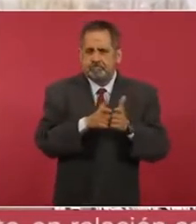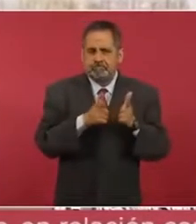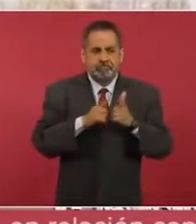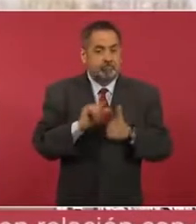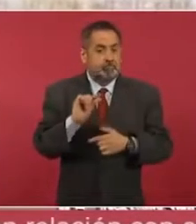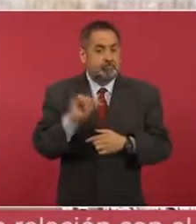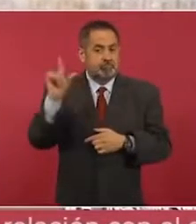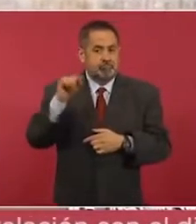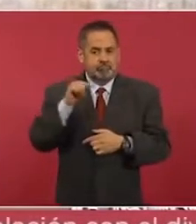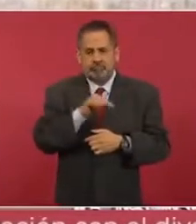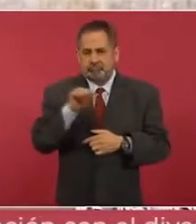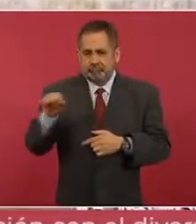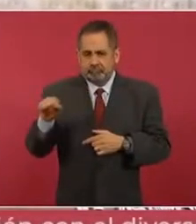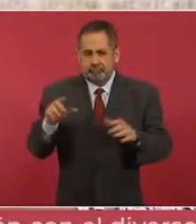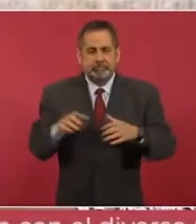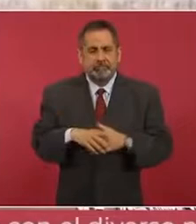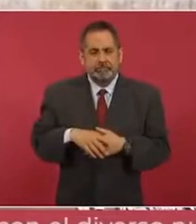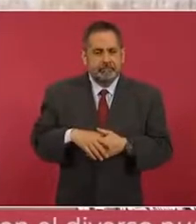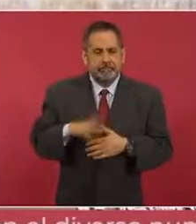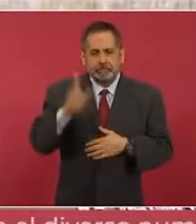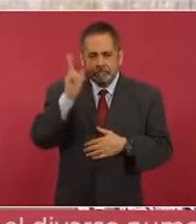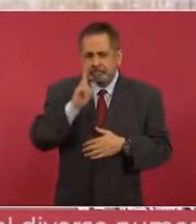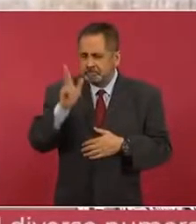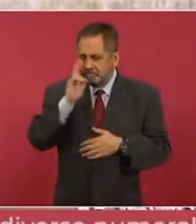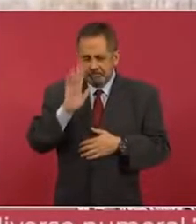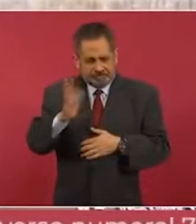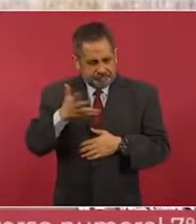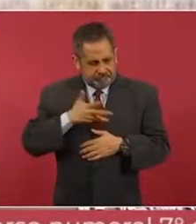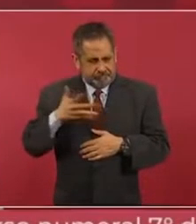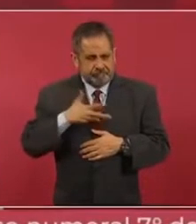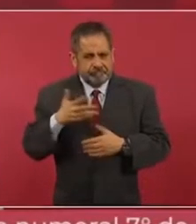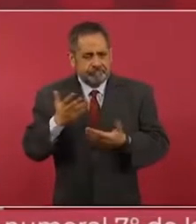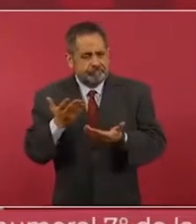Está demostrado que los que participaron